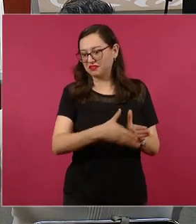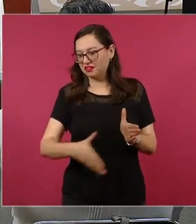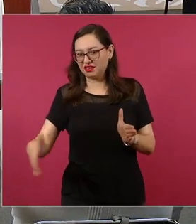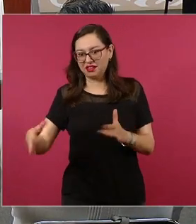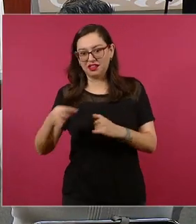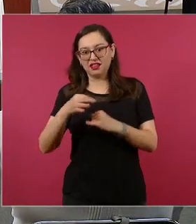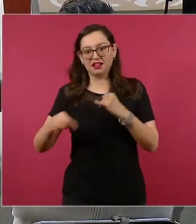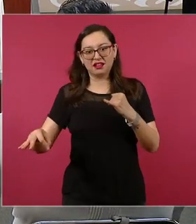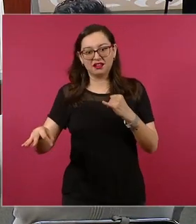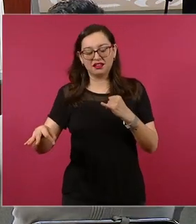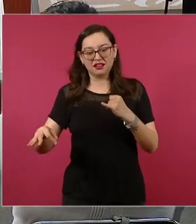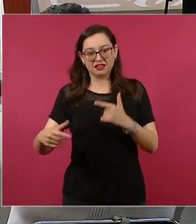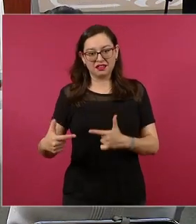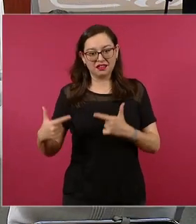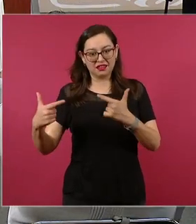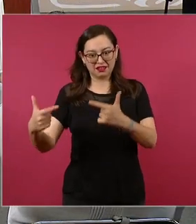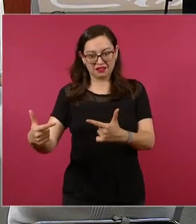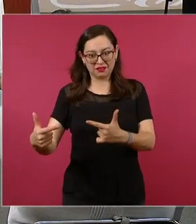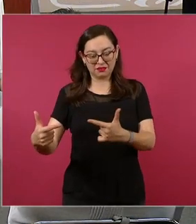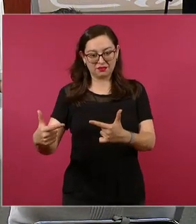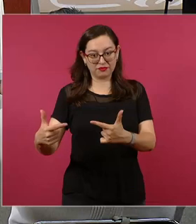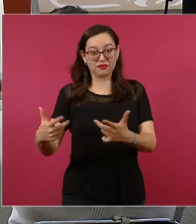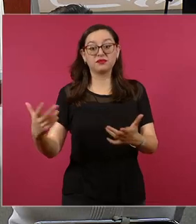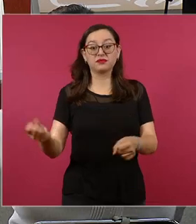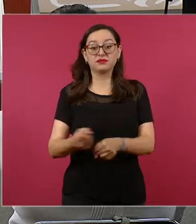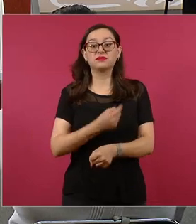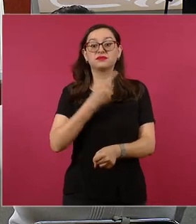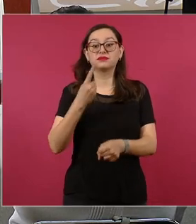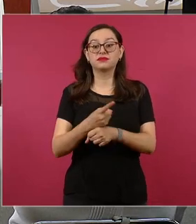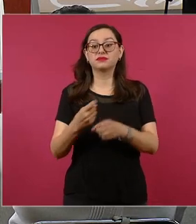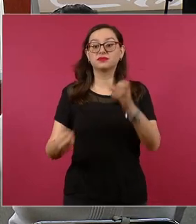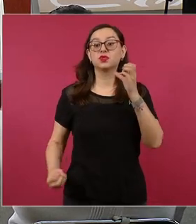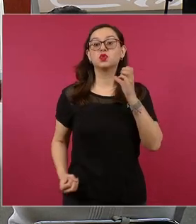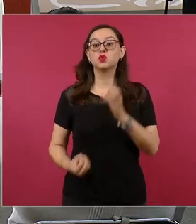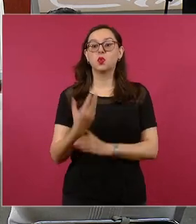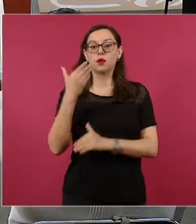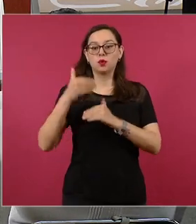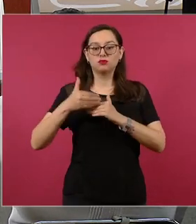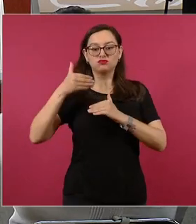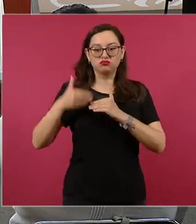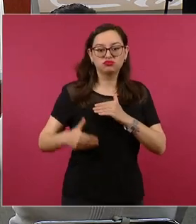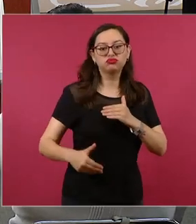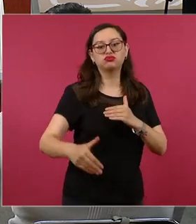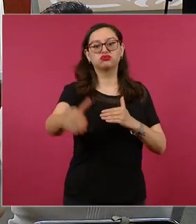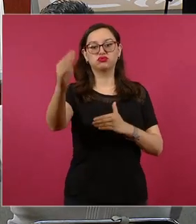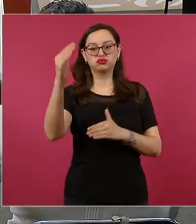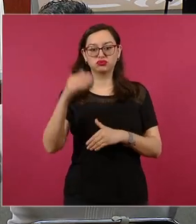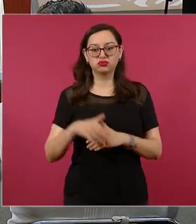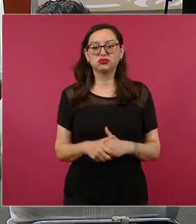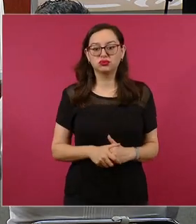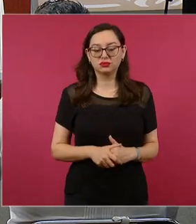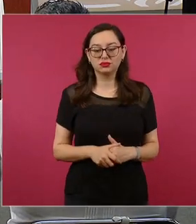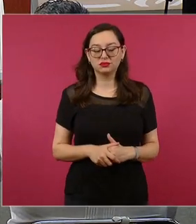la oportunidad de iniciar una etapa nueva, le da nueva